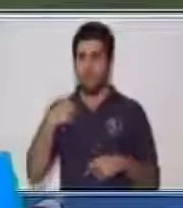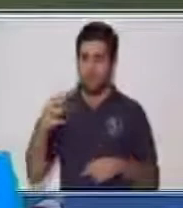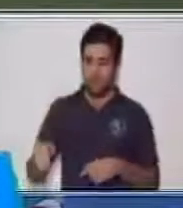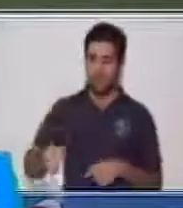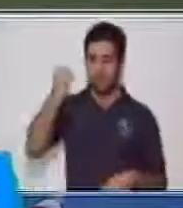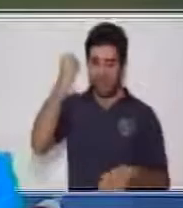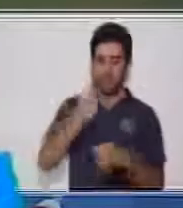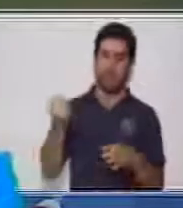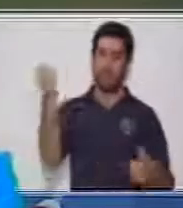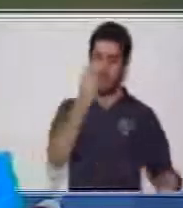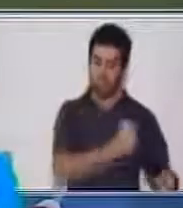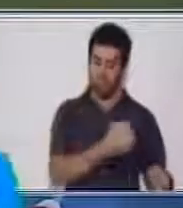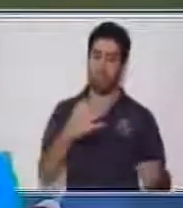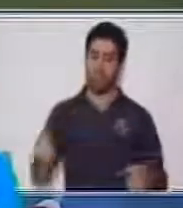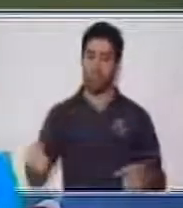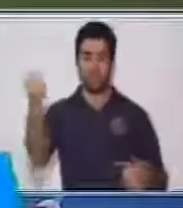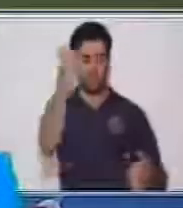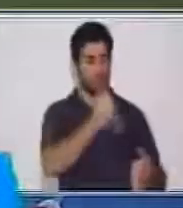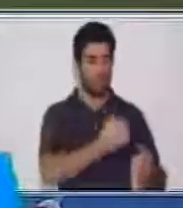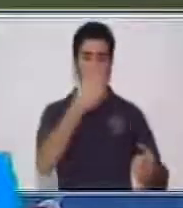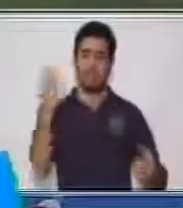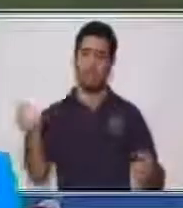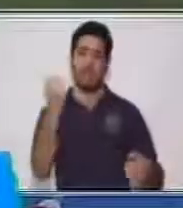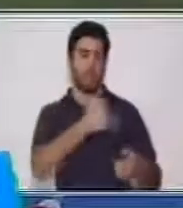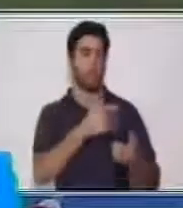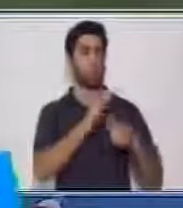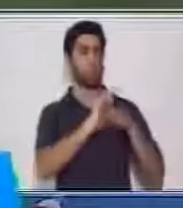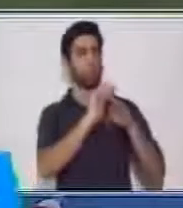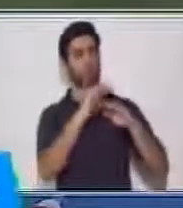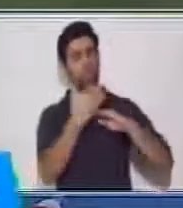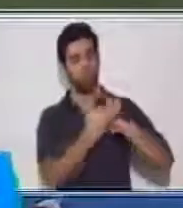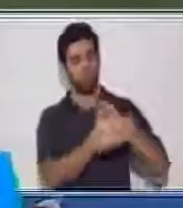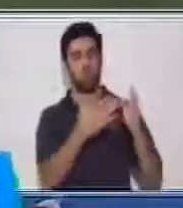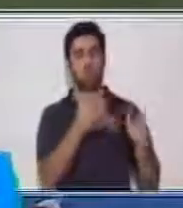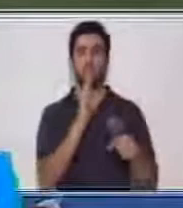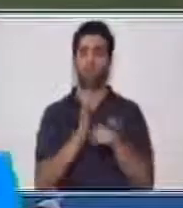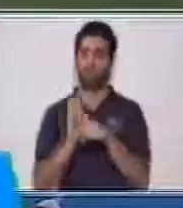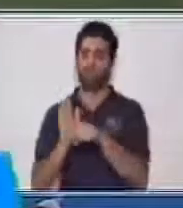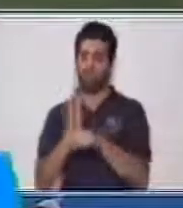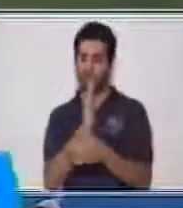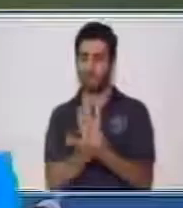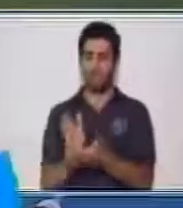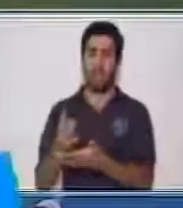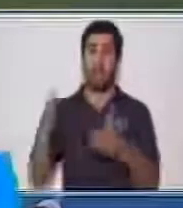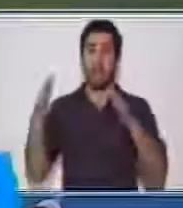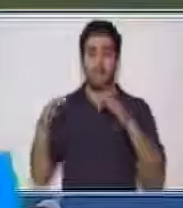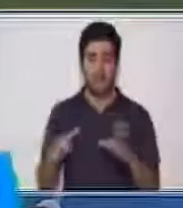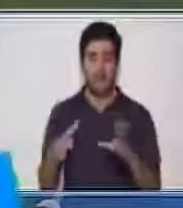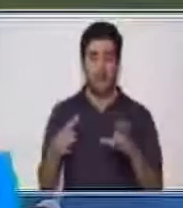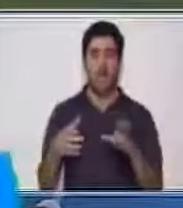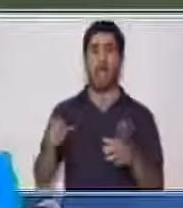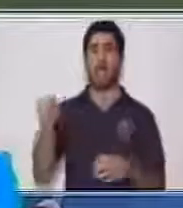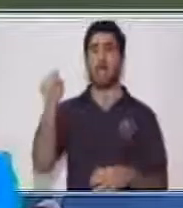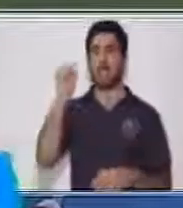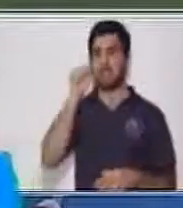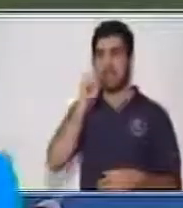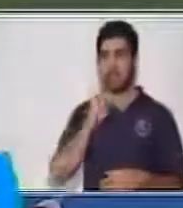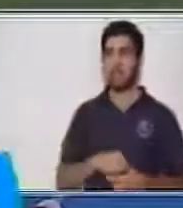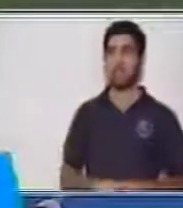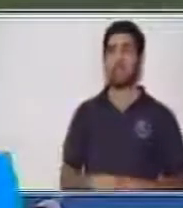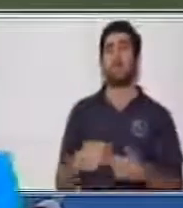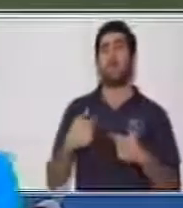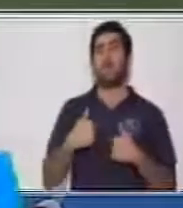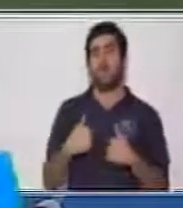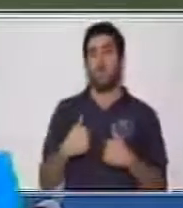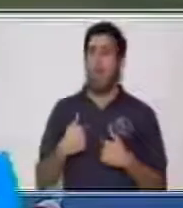las zanahorias, las lavó y preparó un delicioso pastel de zanahoria. Vino Connie y